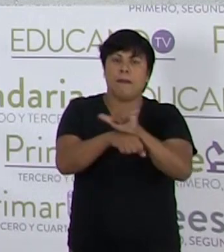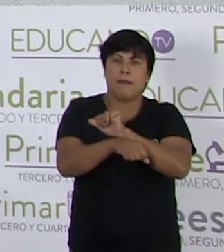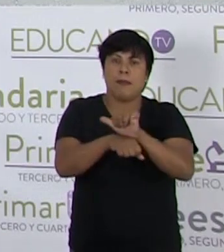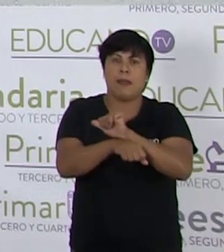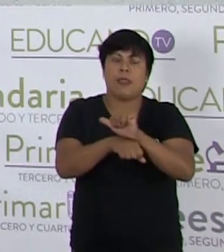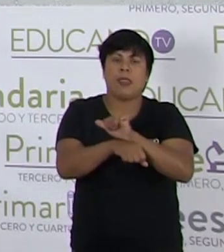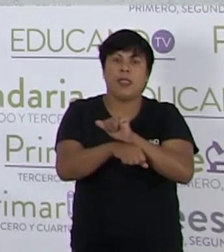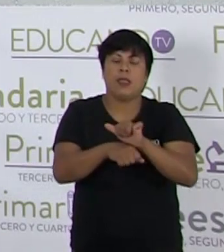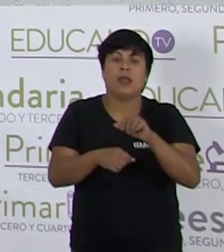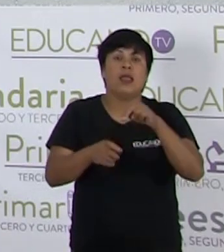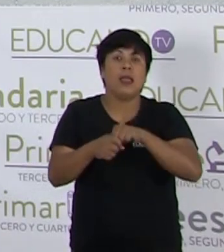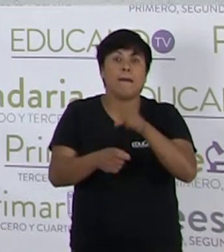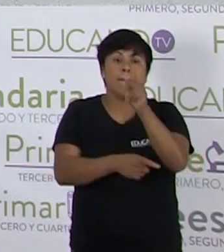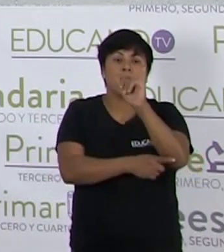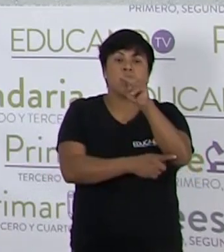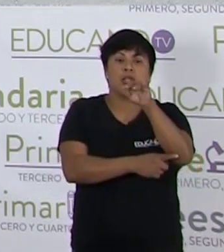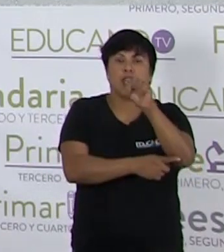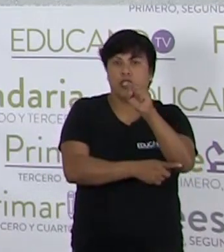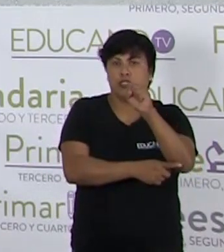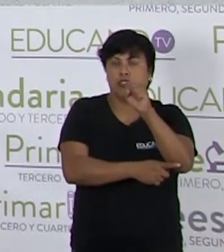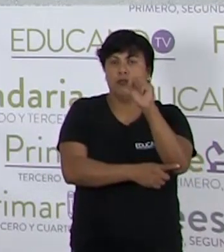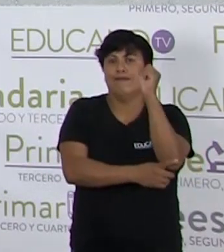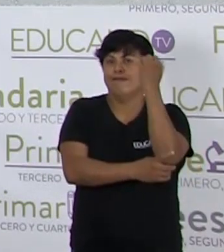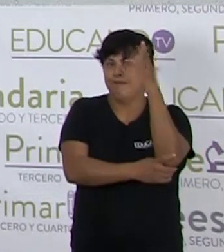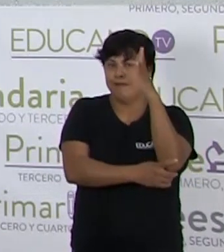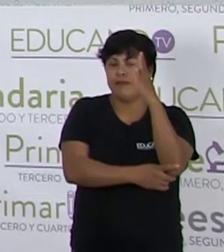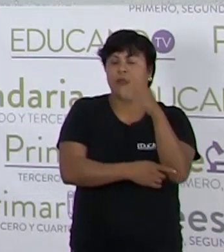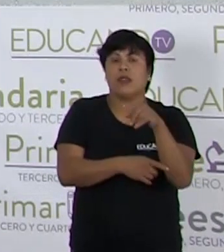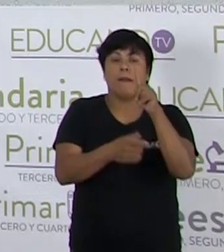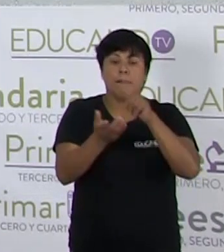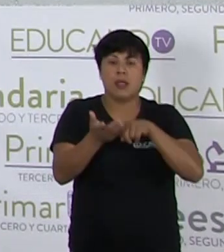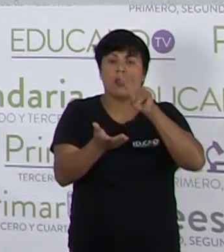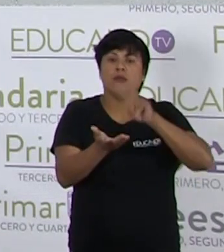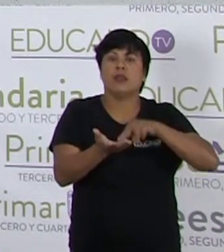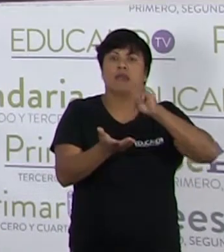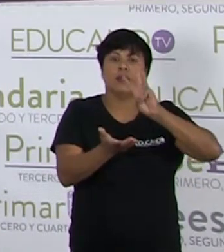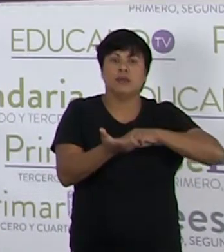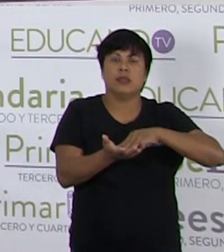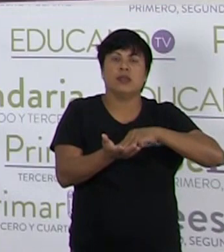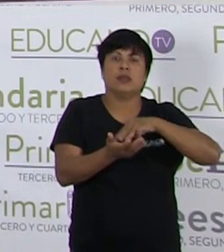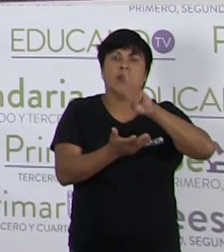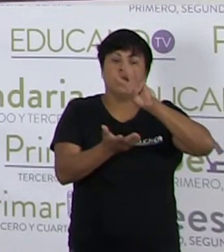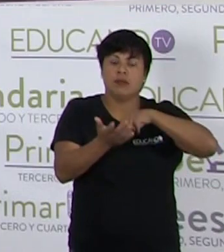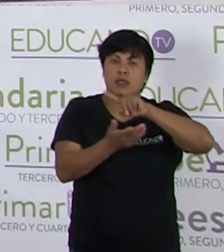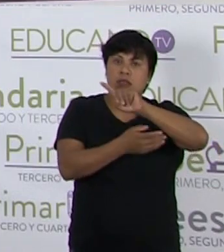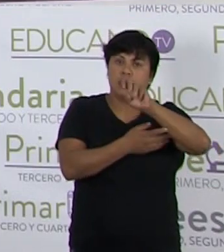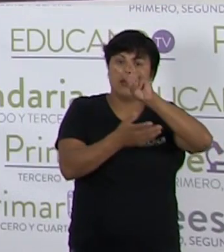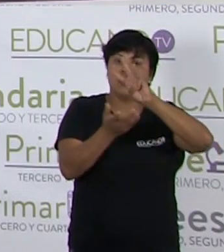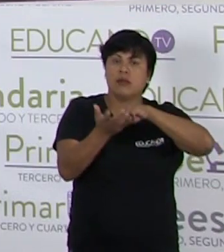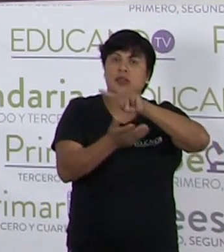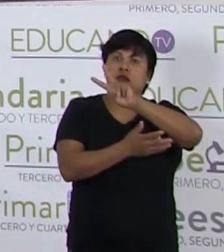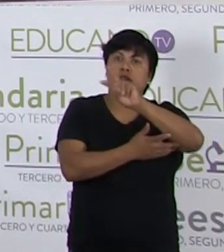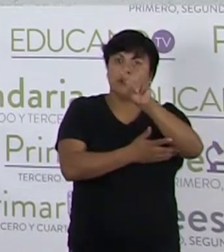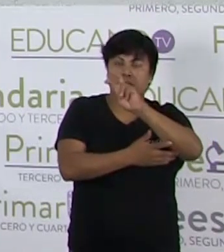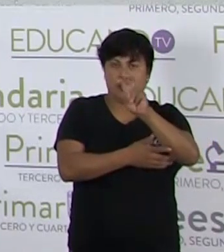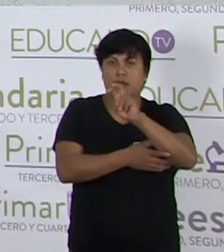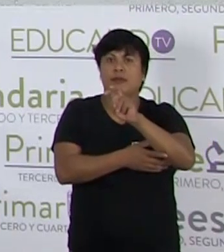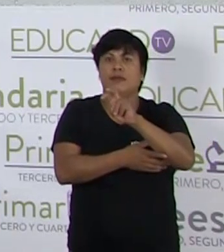3,100. En los pinos, 1,000, 2,000, 3,000, 3,100,